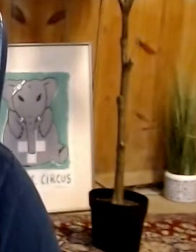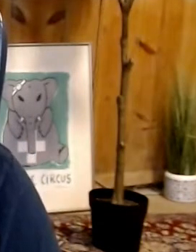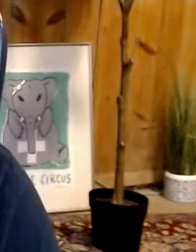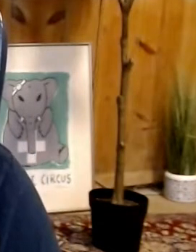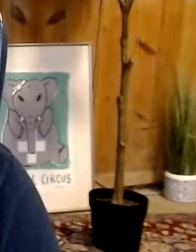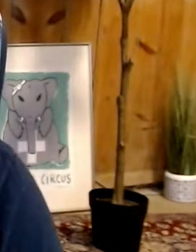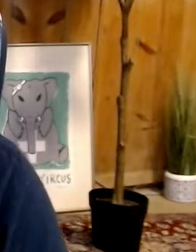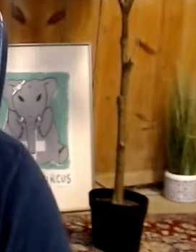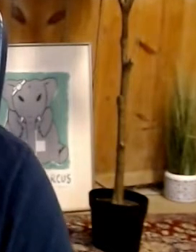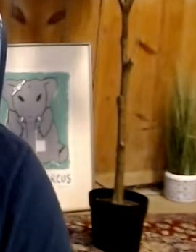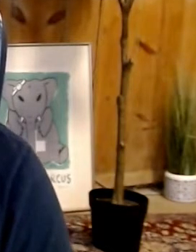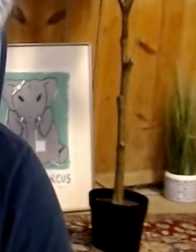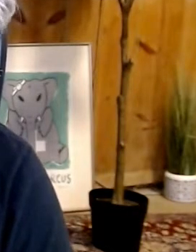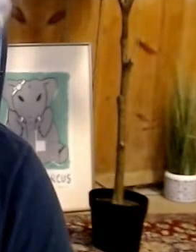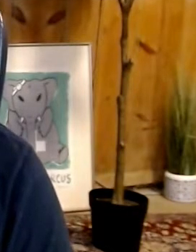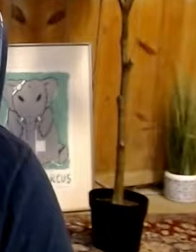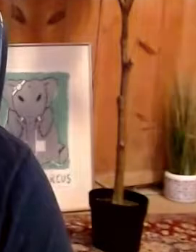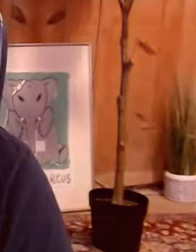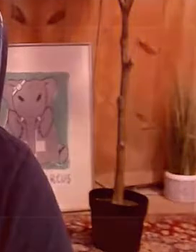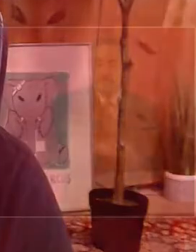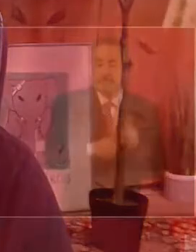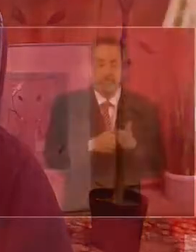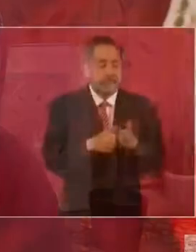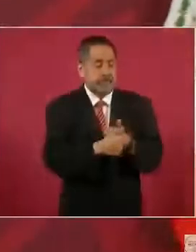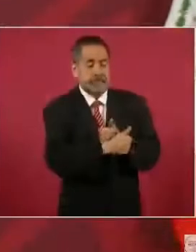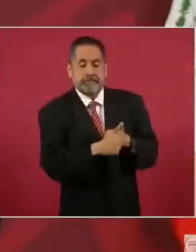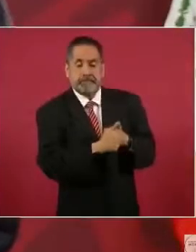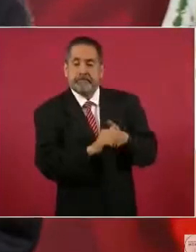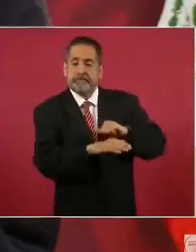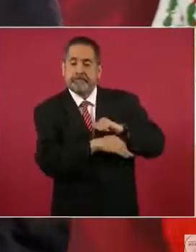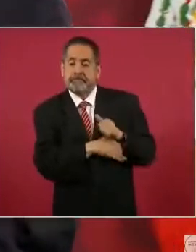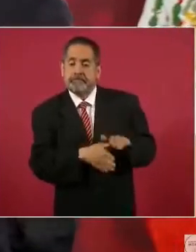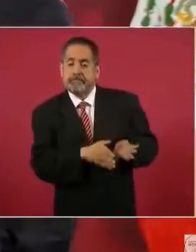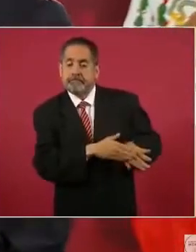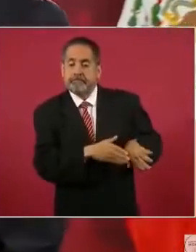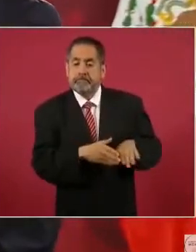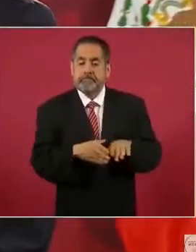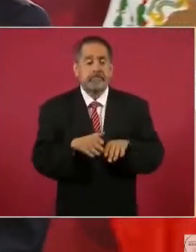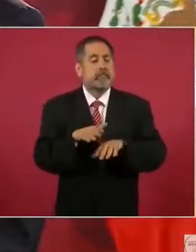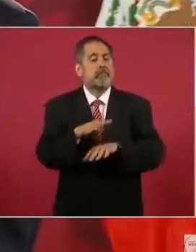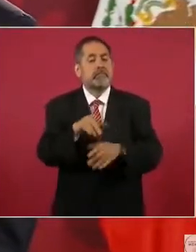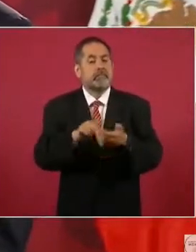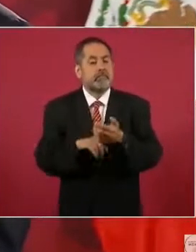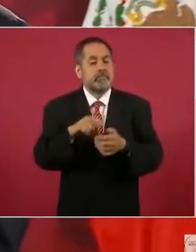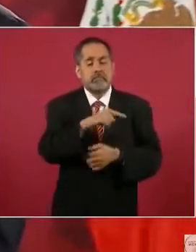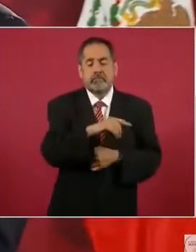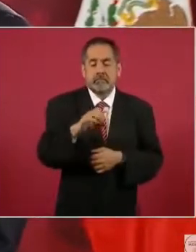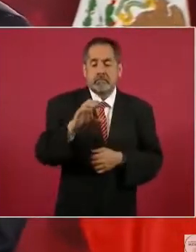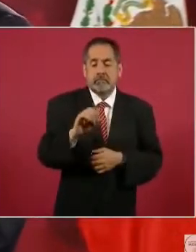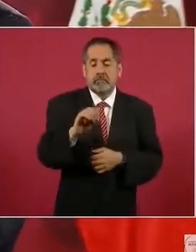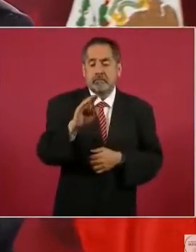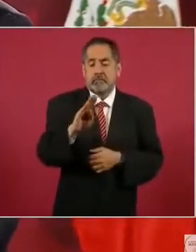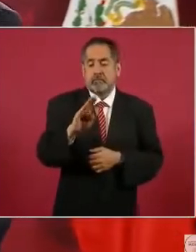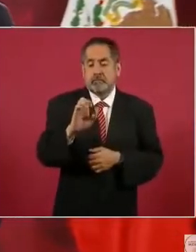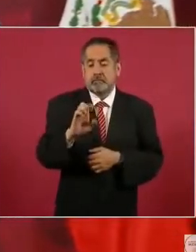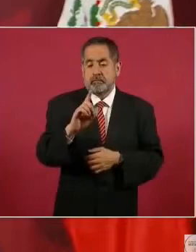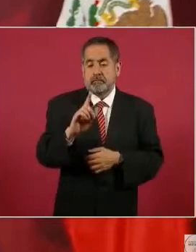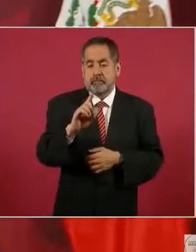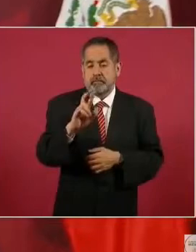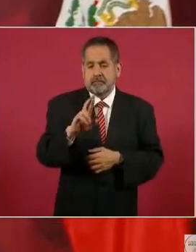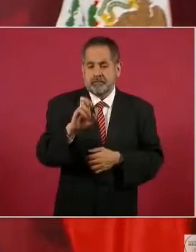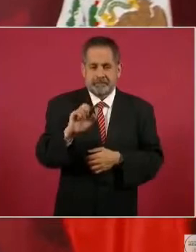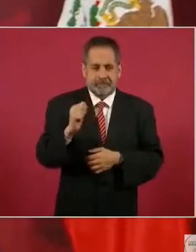Zócalo en el desfile militar participaron miles de ciudadanos dijo que la gente está muy orgullosa porque